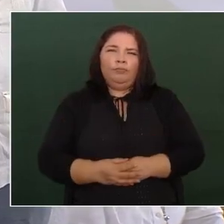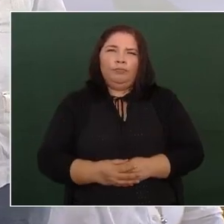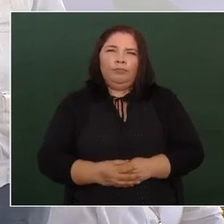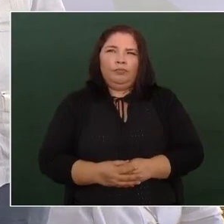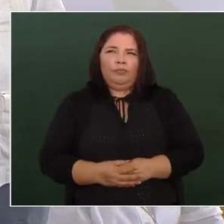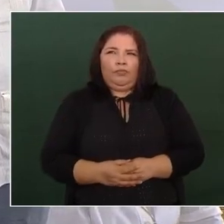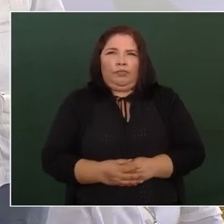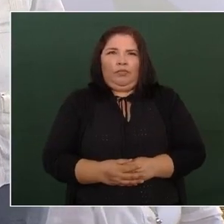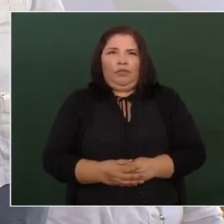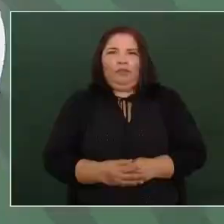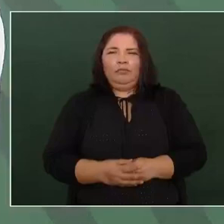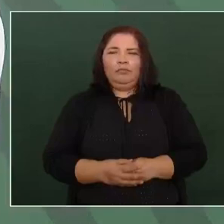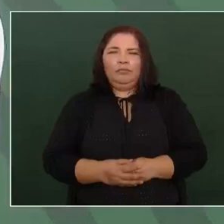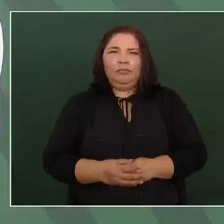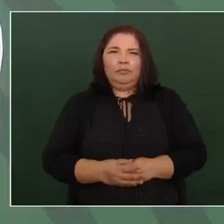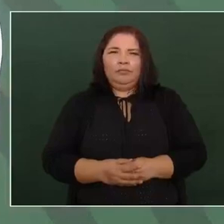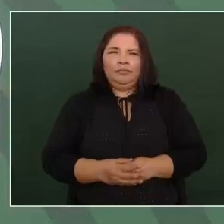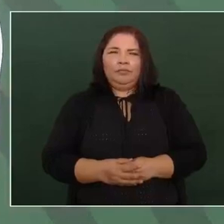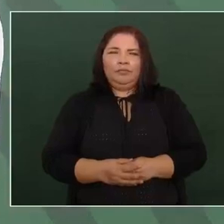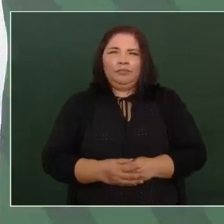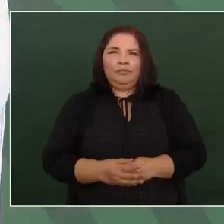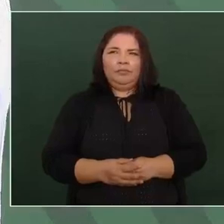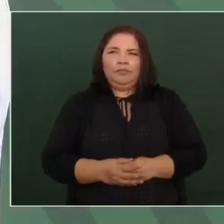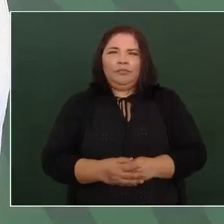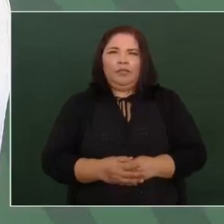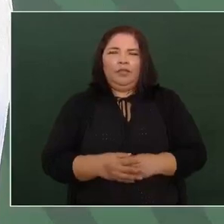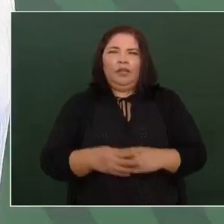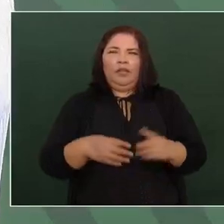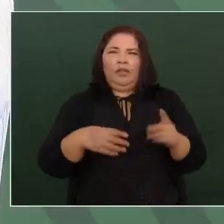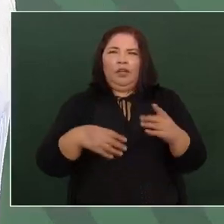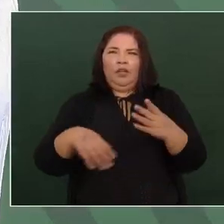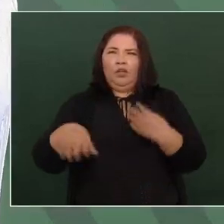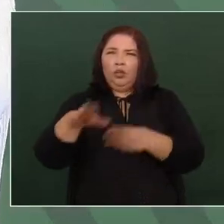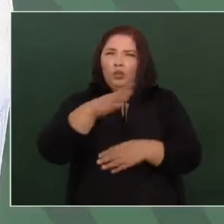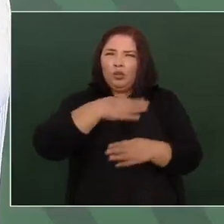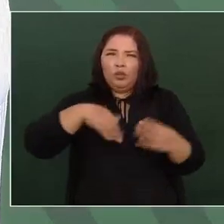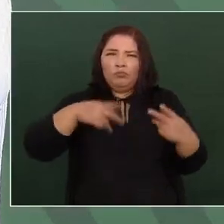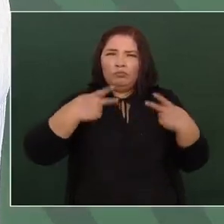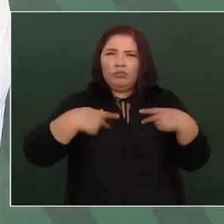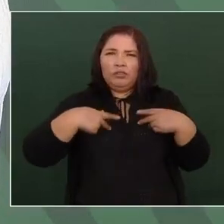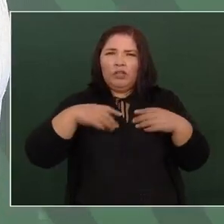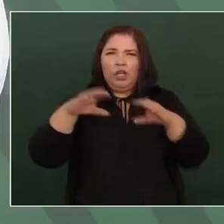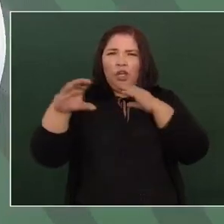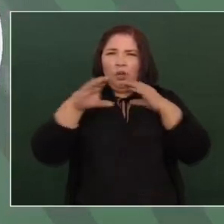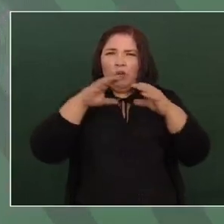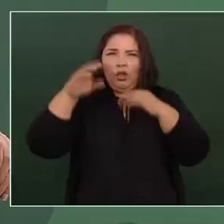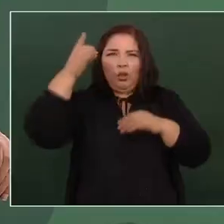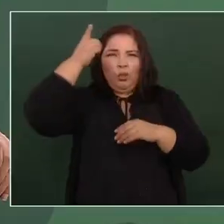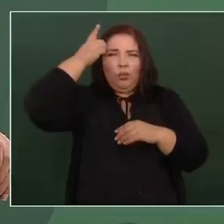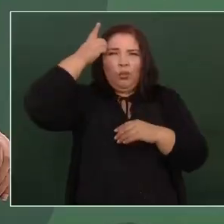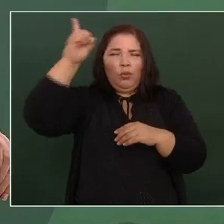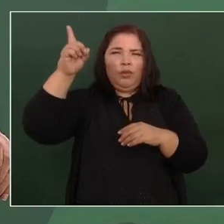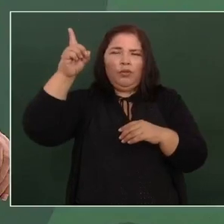Y a él no le perdonaron, porque todos esos periodistas y dueños de medios